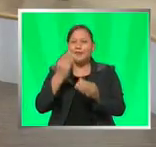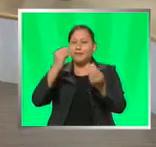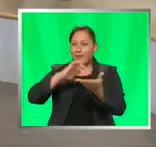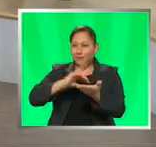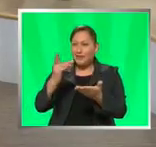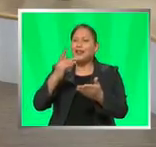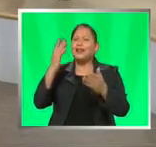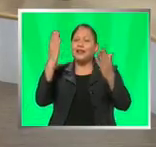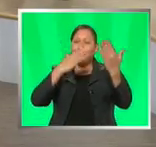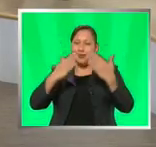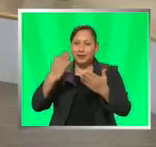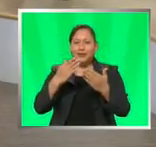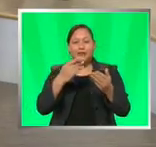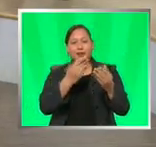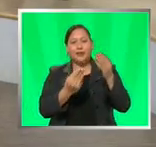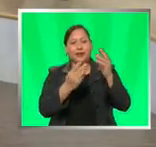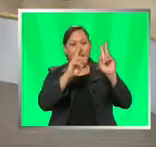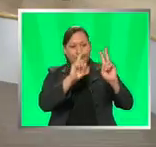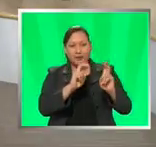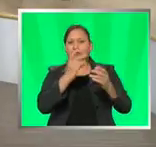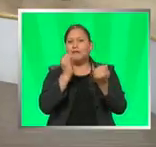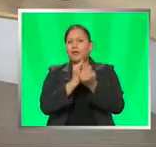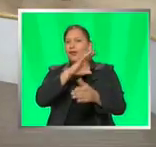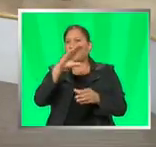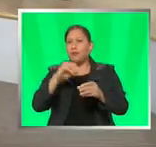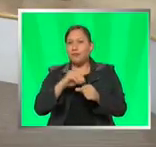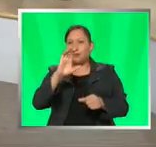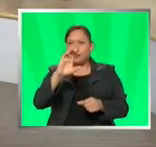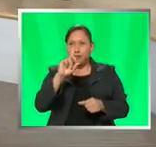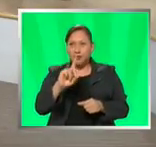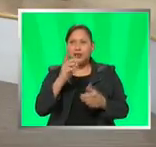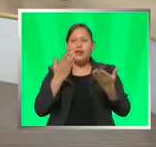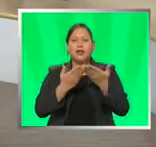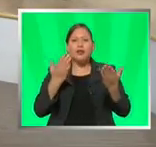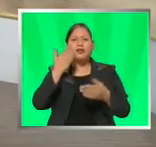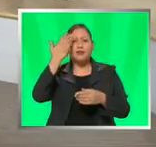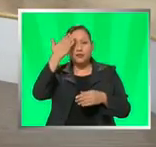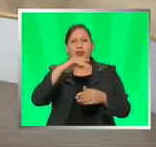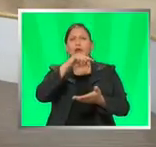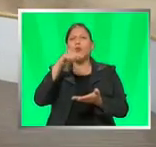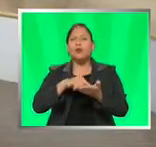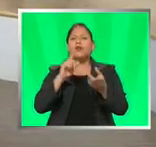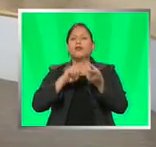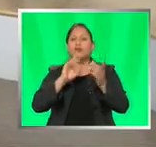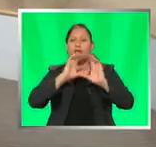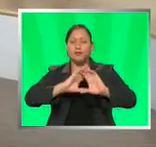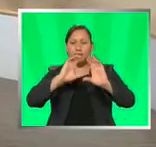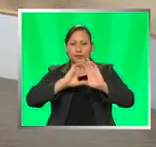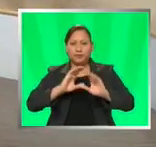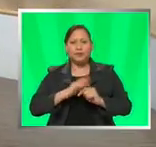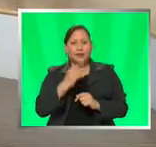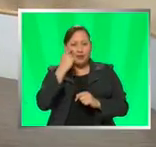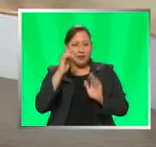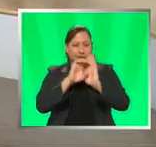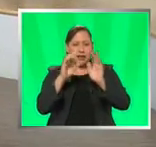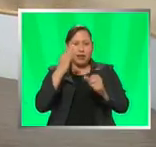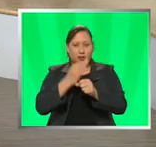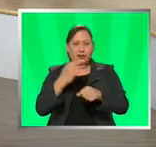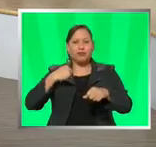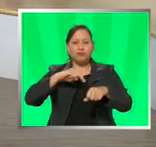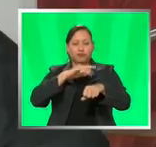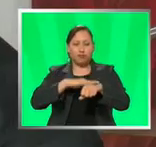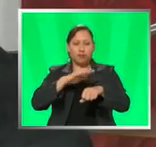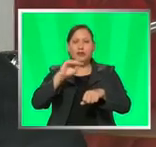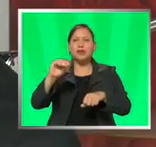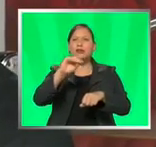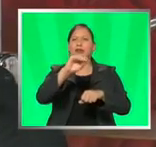y un éxito para este sencillo y todo el disco. Ahora quiero saber, ¿en dónde se van a estar presentando? Bueno, ahorita vamos a estar haciendo promoción por la